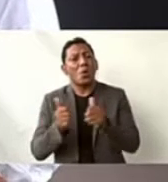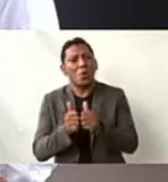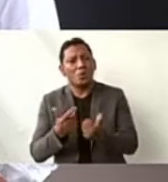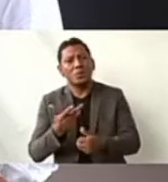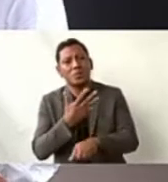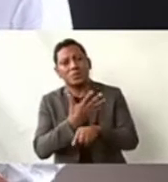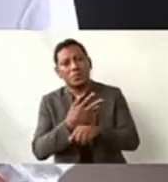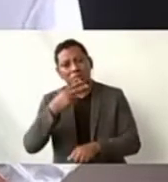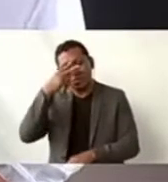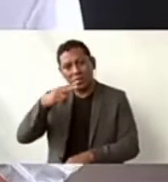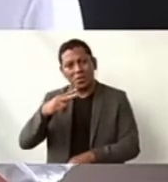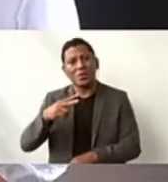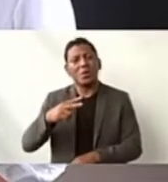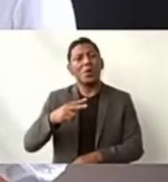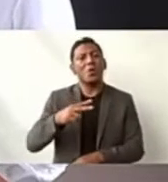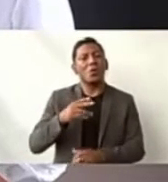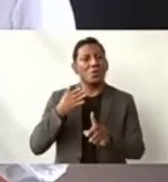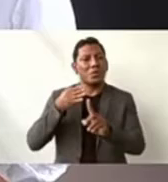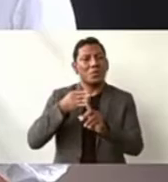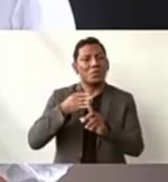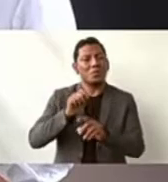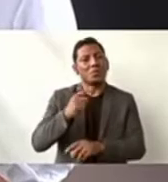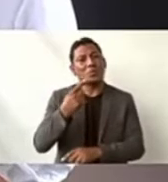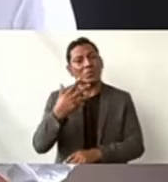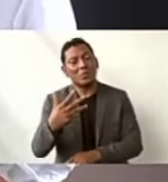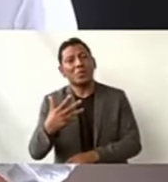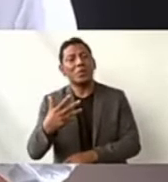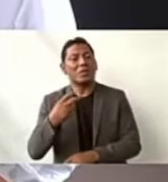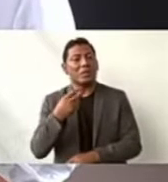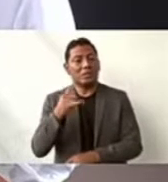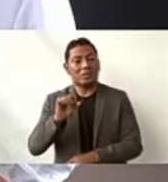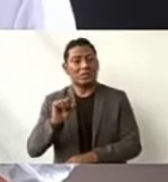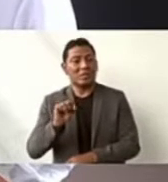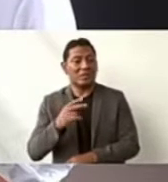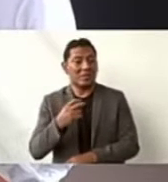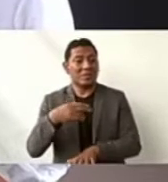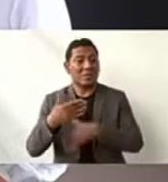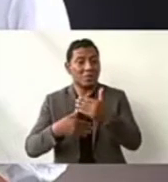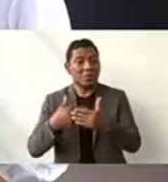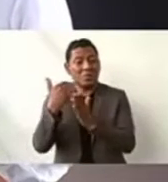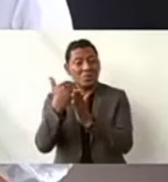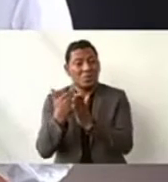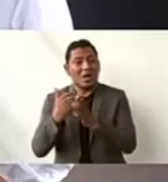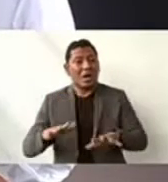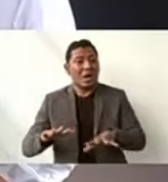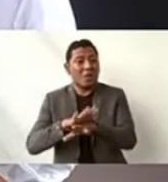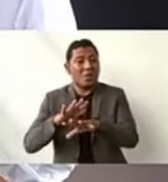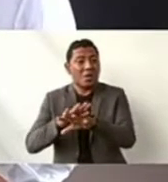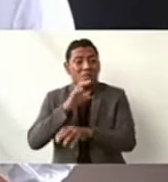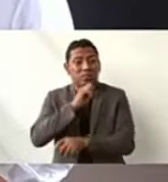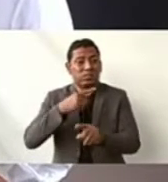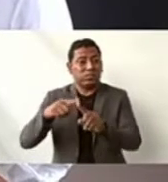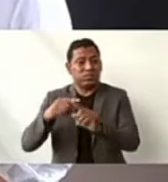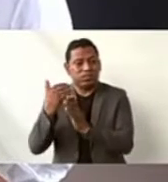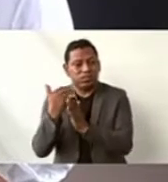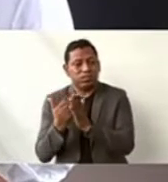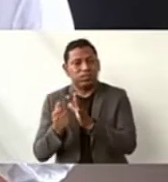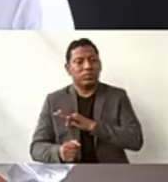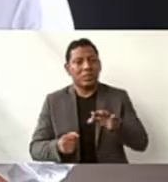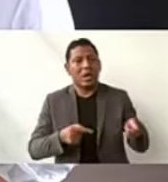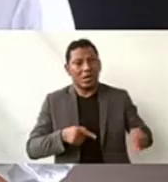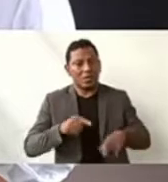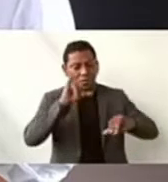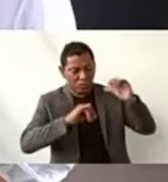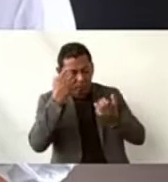1.5 grados celsius y poder evitar las peores por secuencias es el cambio climático que nos han descripto ya los simplificó